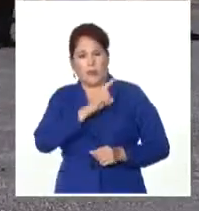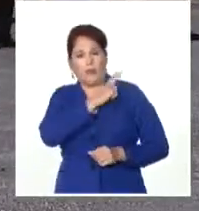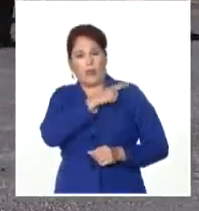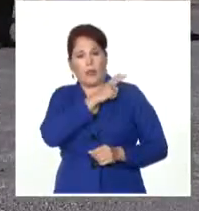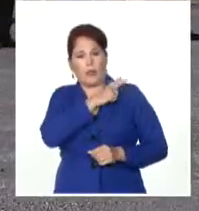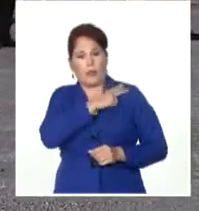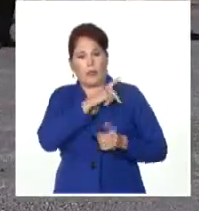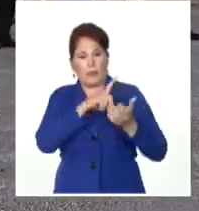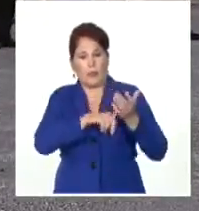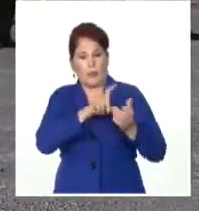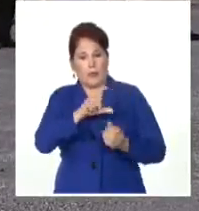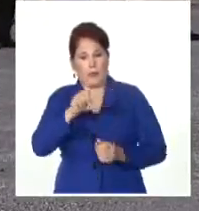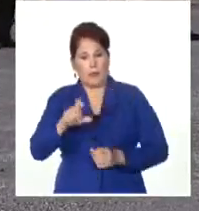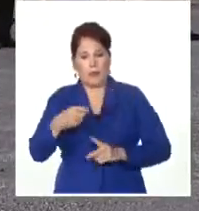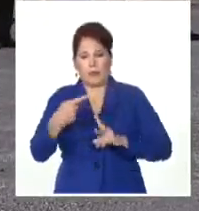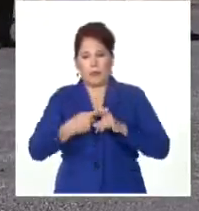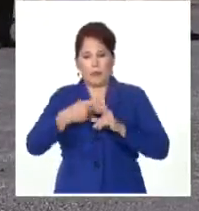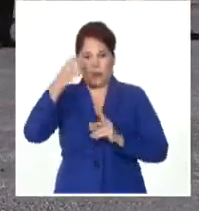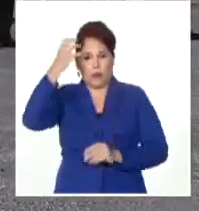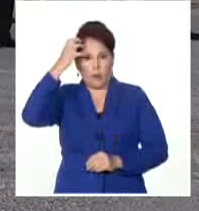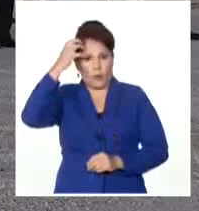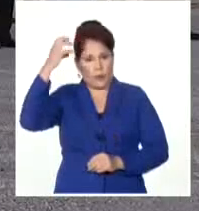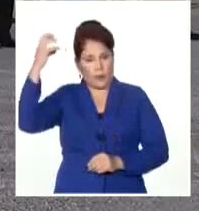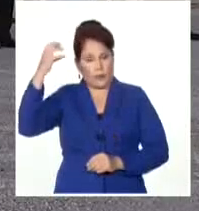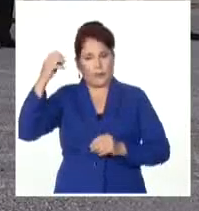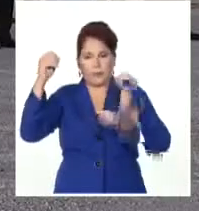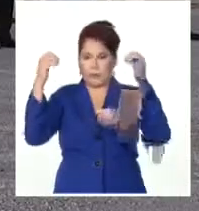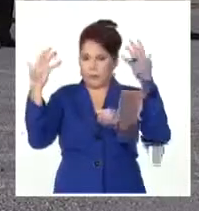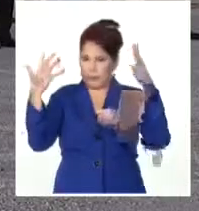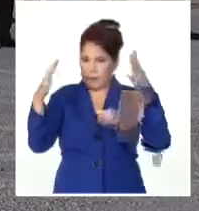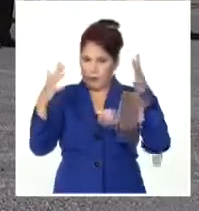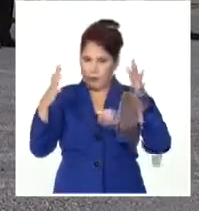Dirigentes del partido y del gobierno.